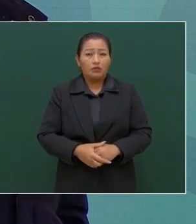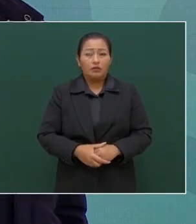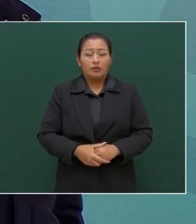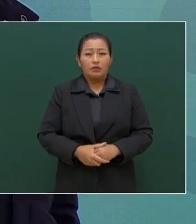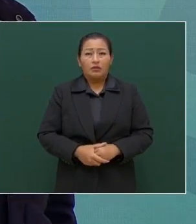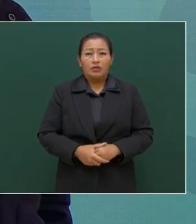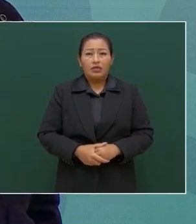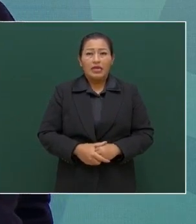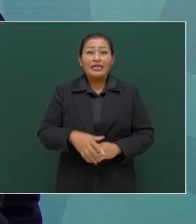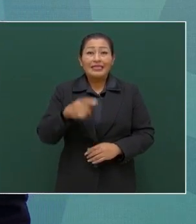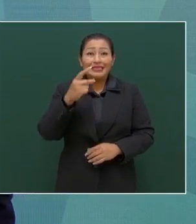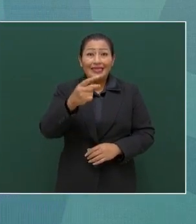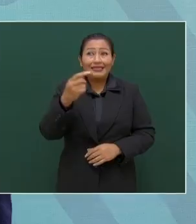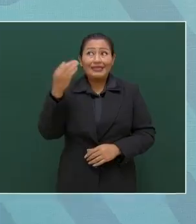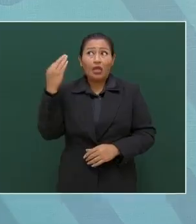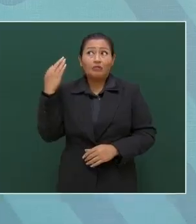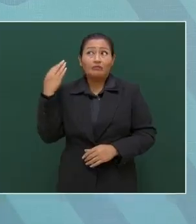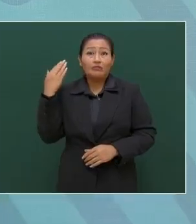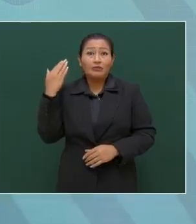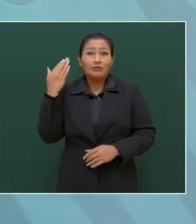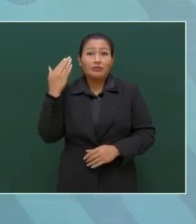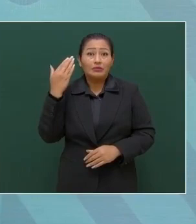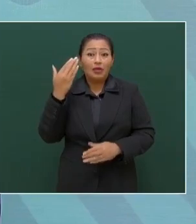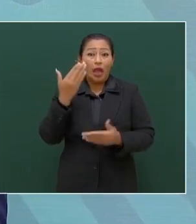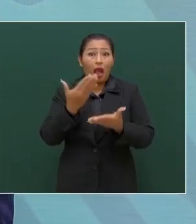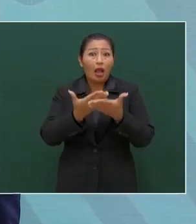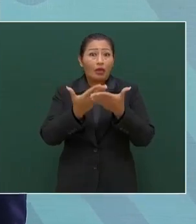desde el tiempo de Salinas